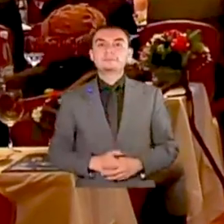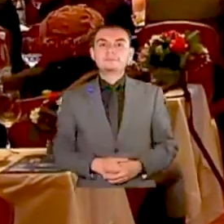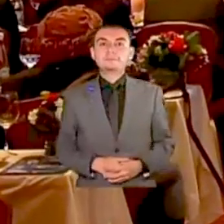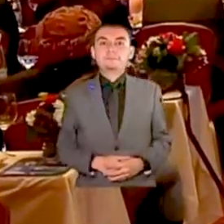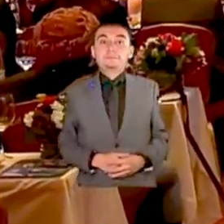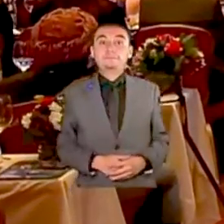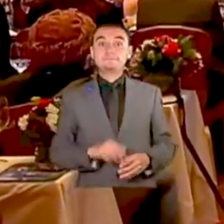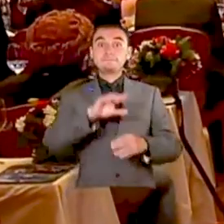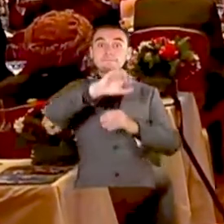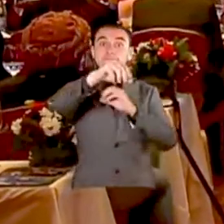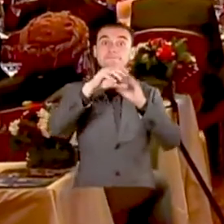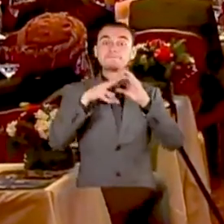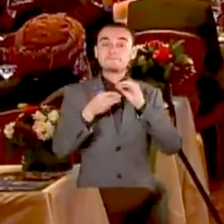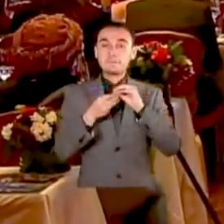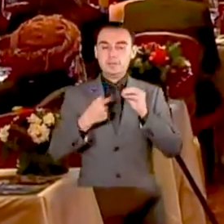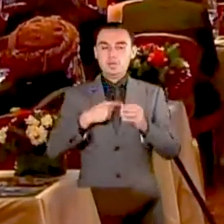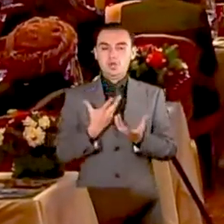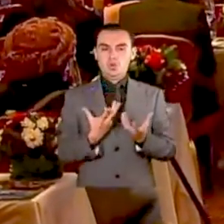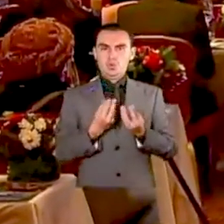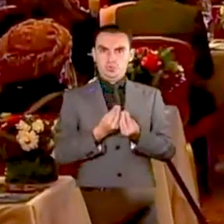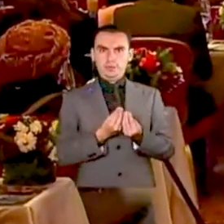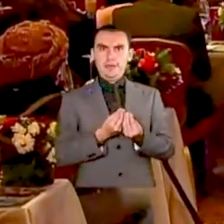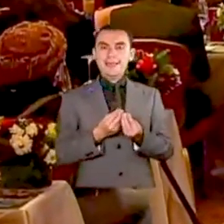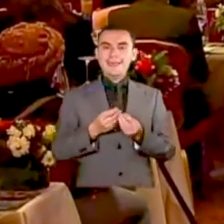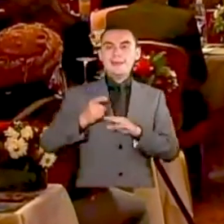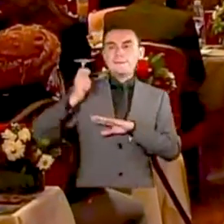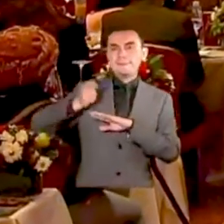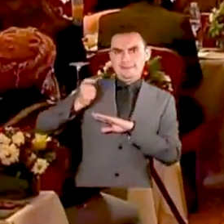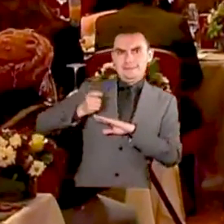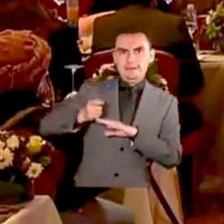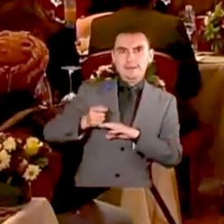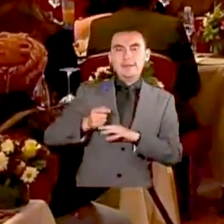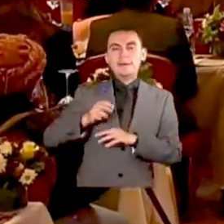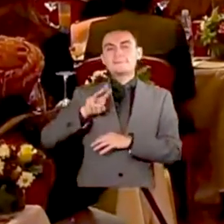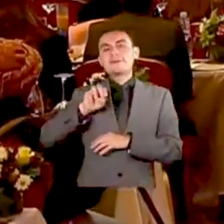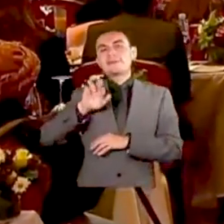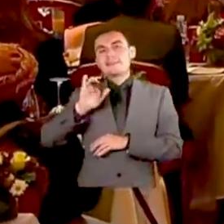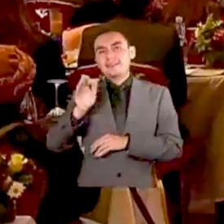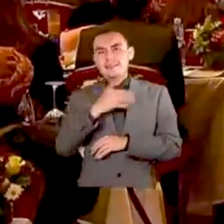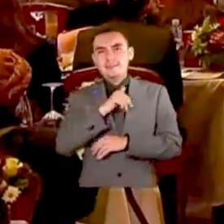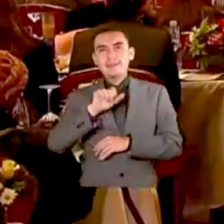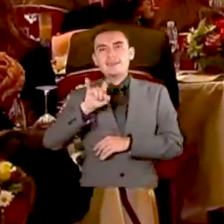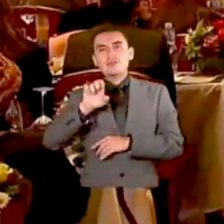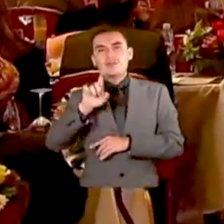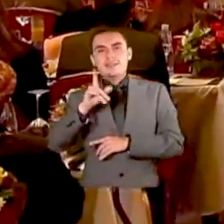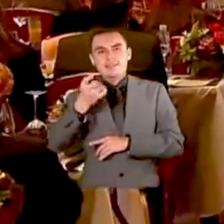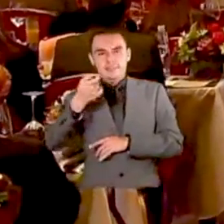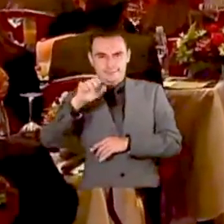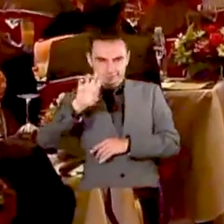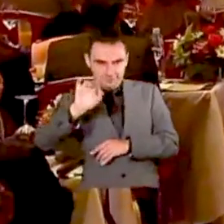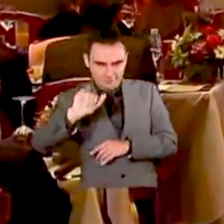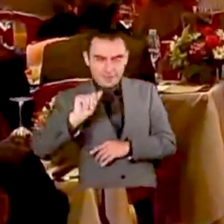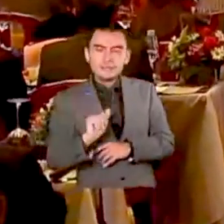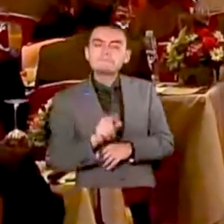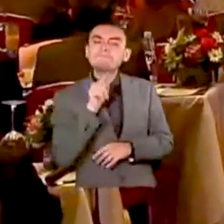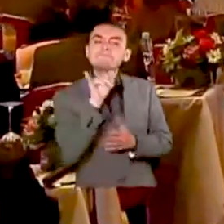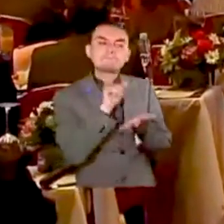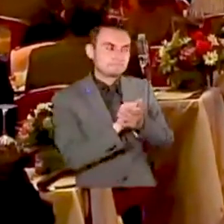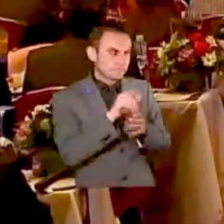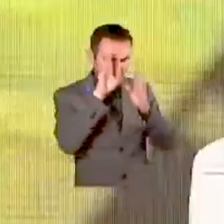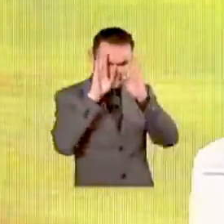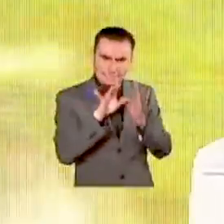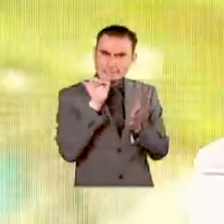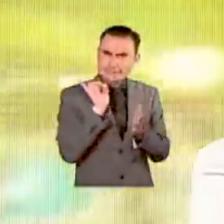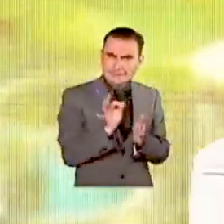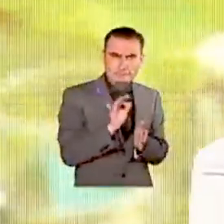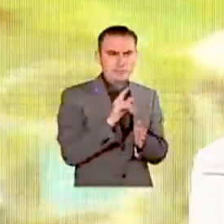De igual manera, con la delegada penal, la doctora María Eugenia Cárdenas, que siempre ha estado atenta para hacer la